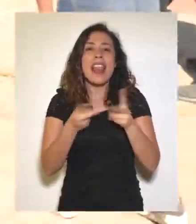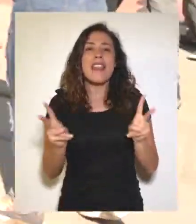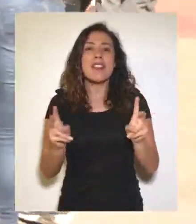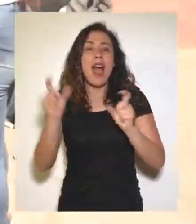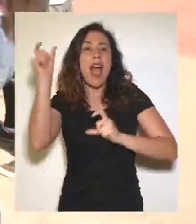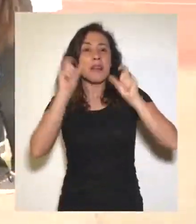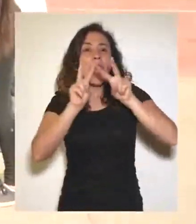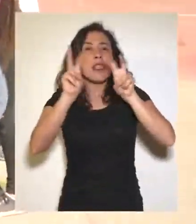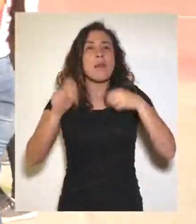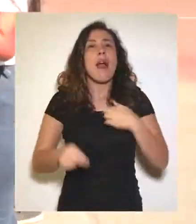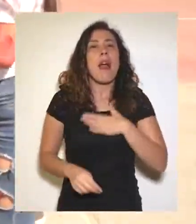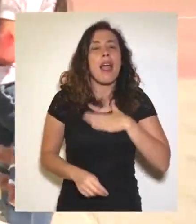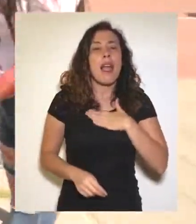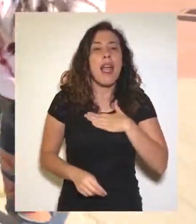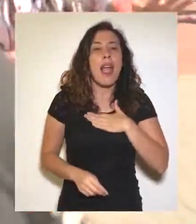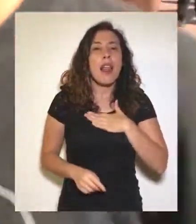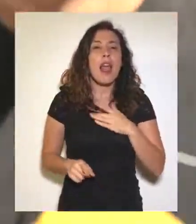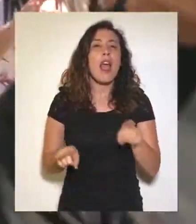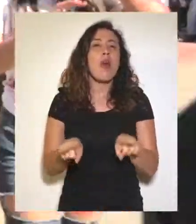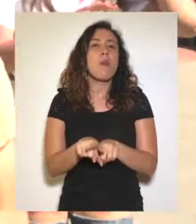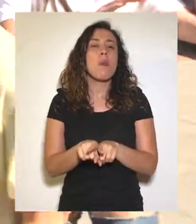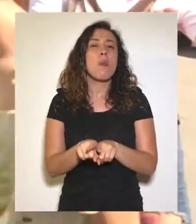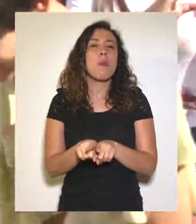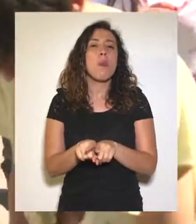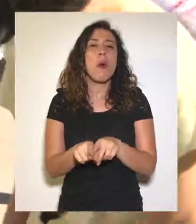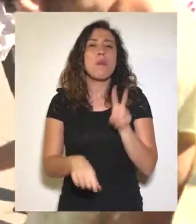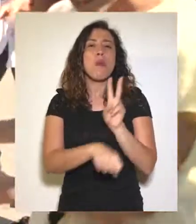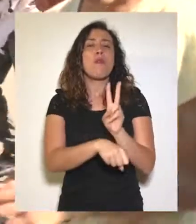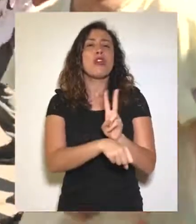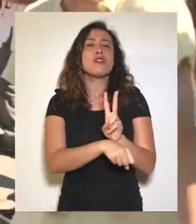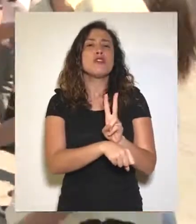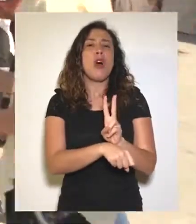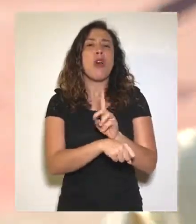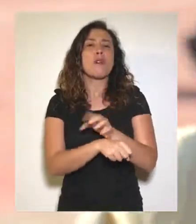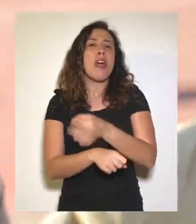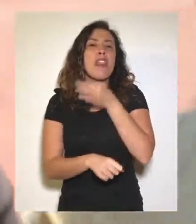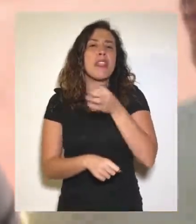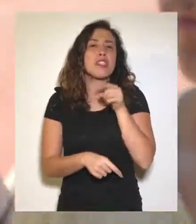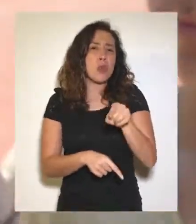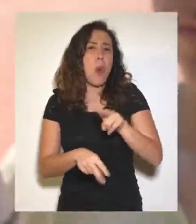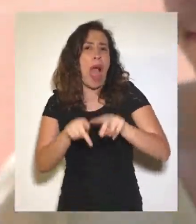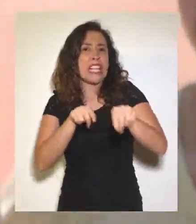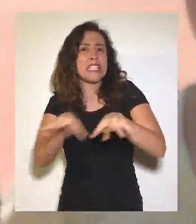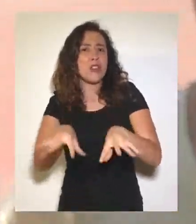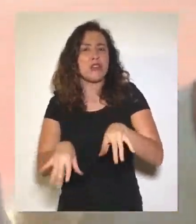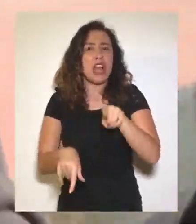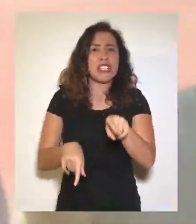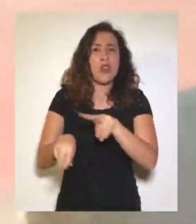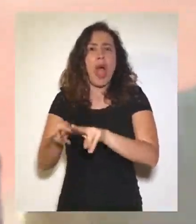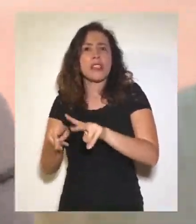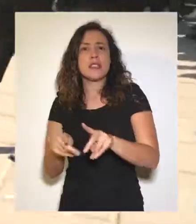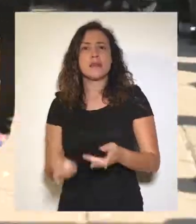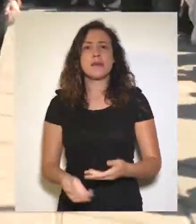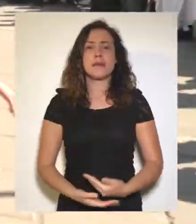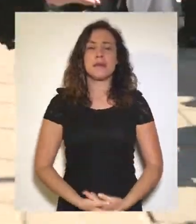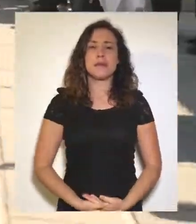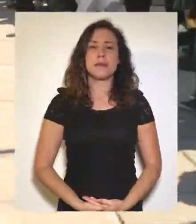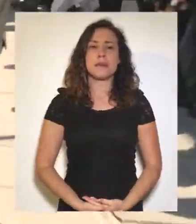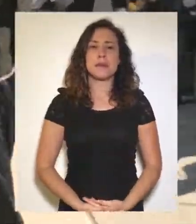libertad de expresar los temas que uno quiere, y en vez de como de los profesores como que dicen como, haz esto, haz esto.